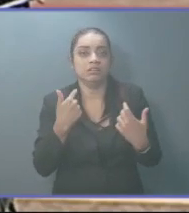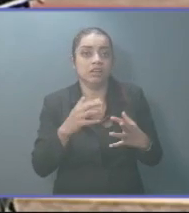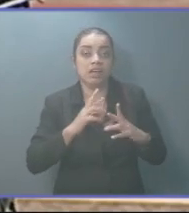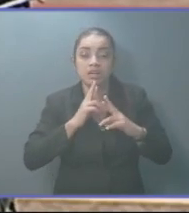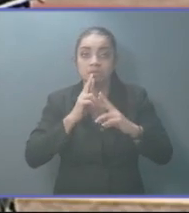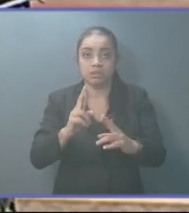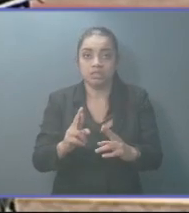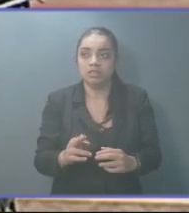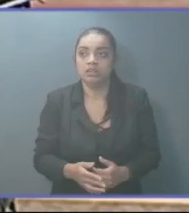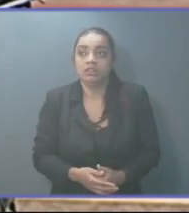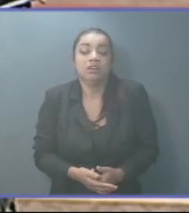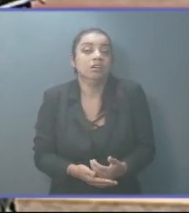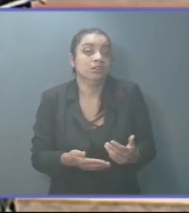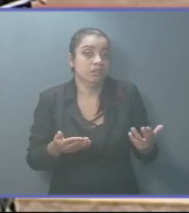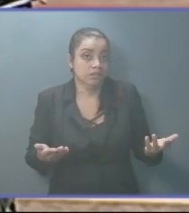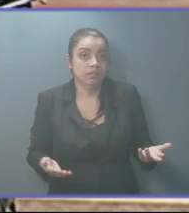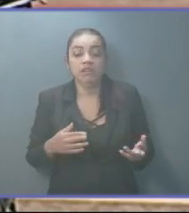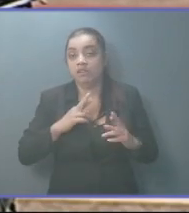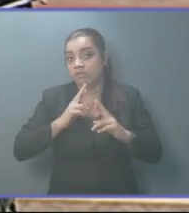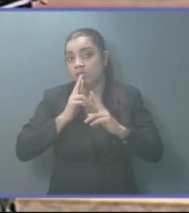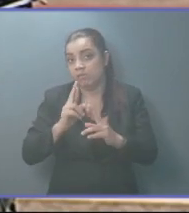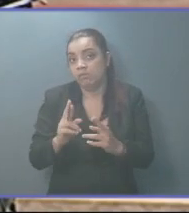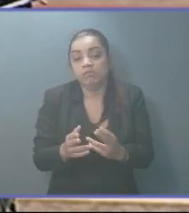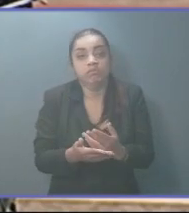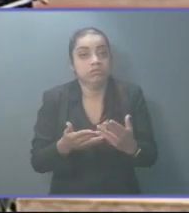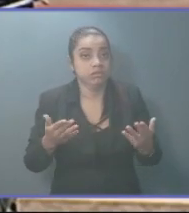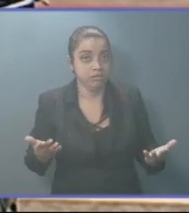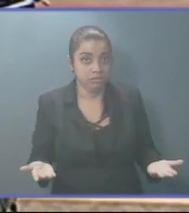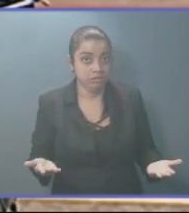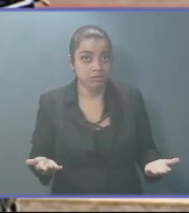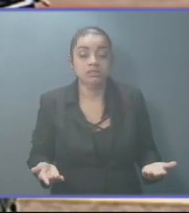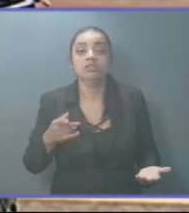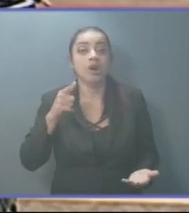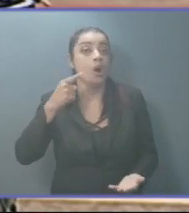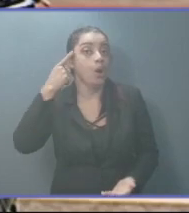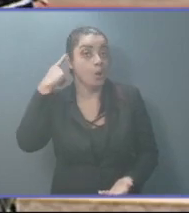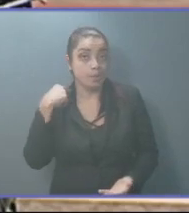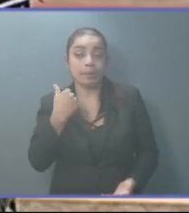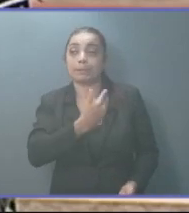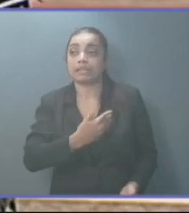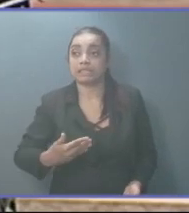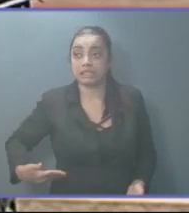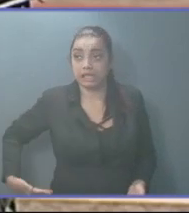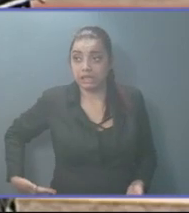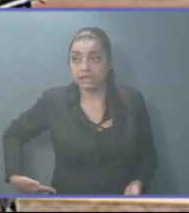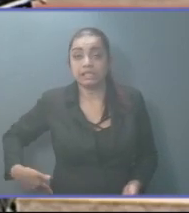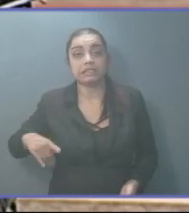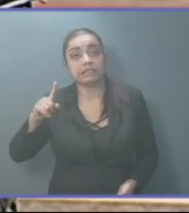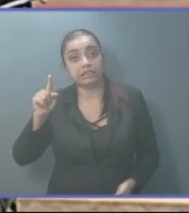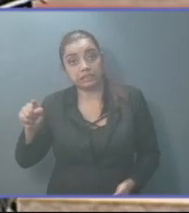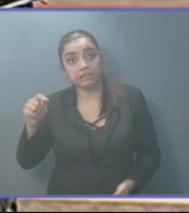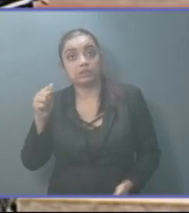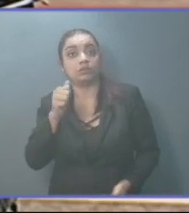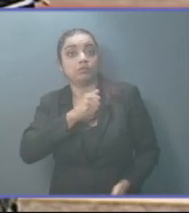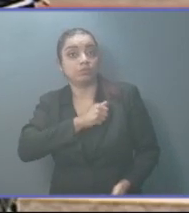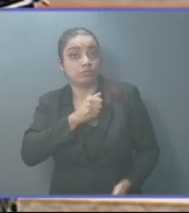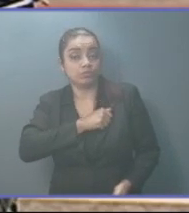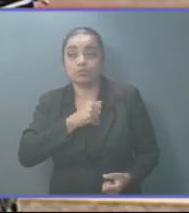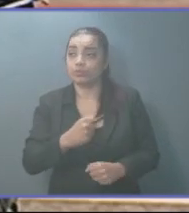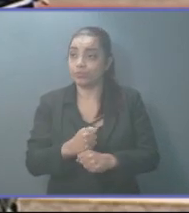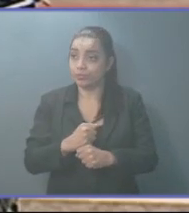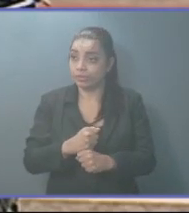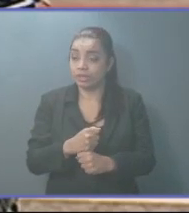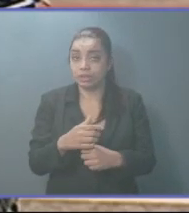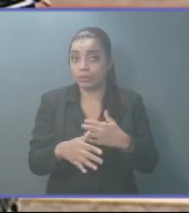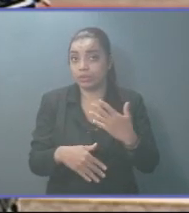y la respuesta sigue siendo que el señor presidente le corresponde la seguridad